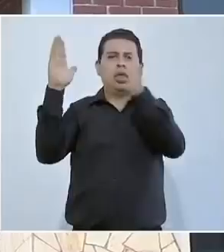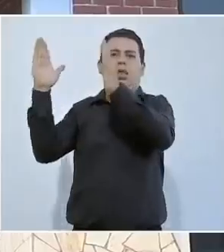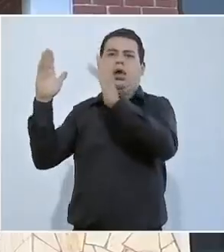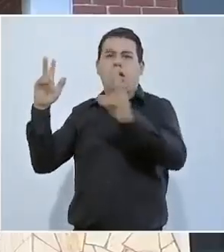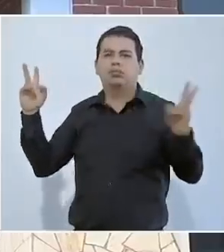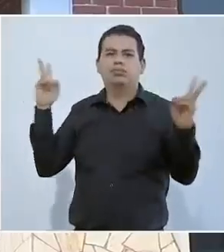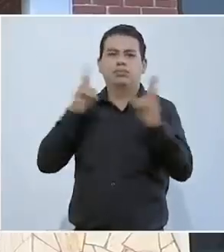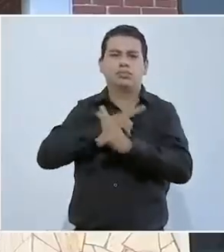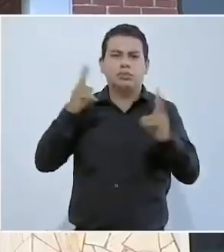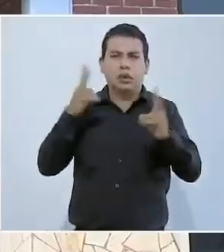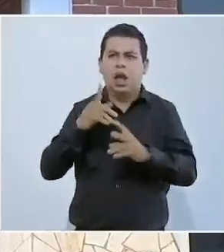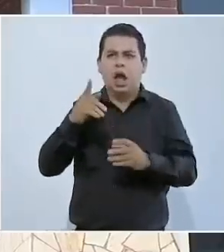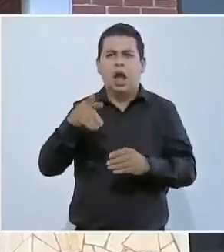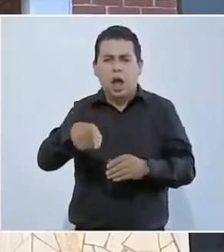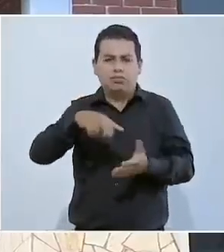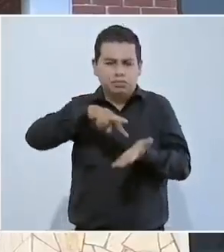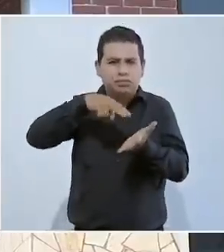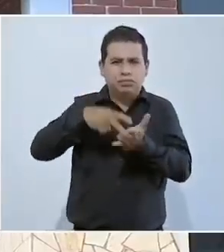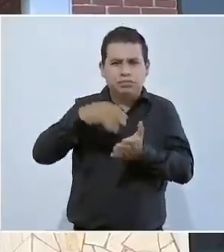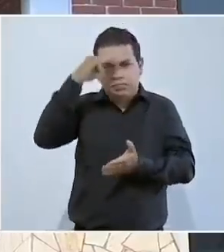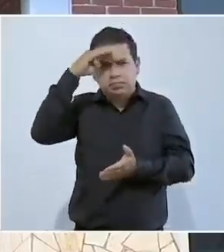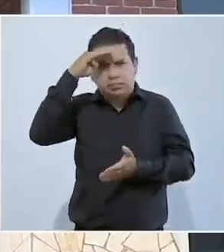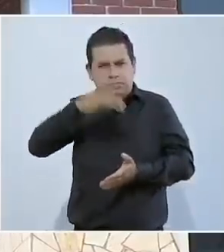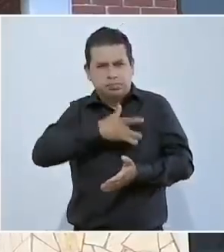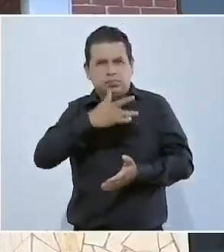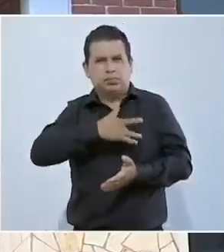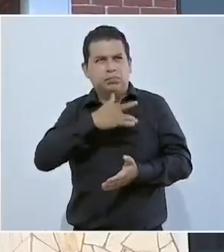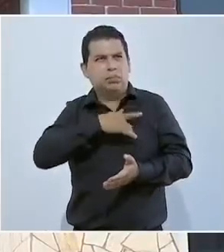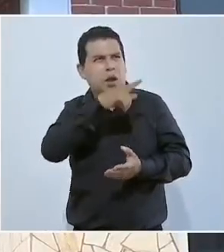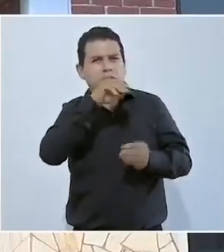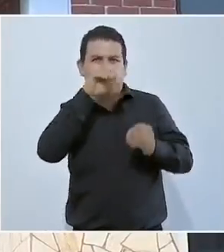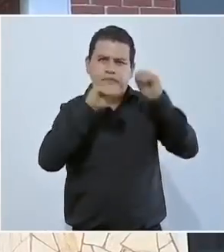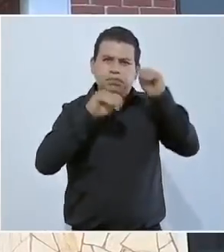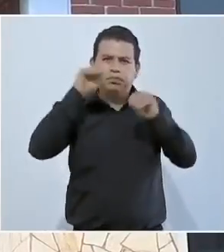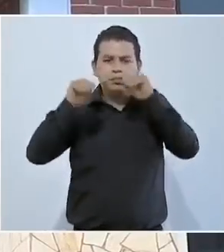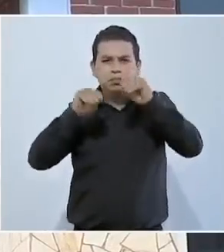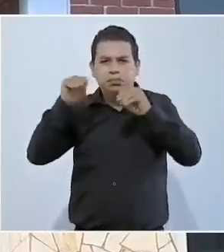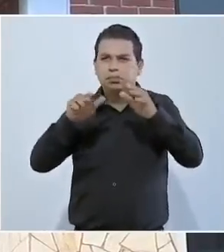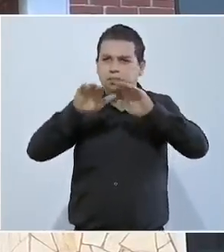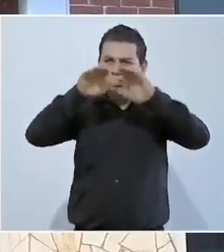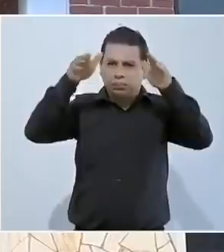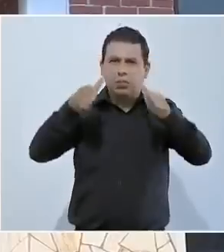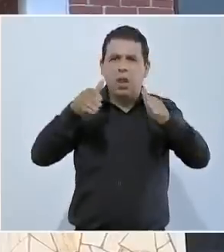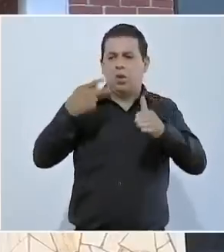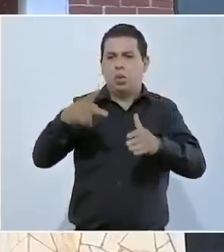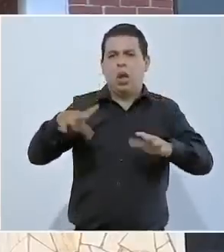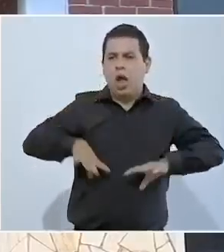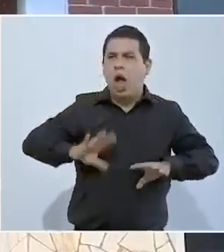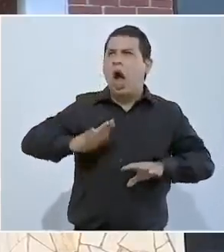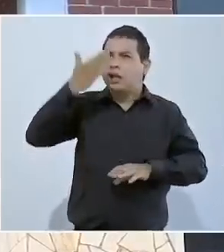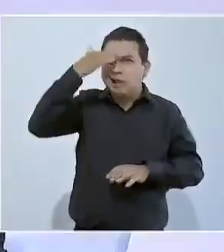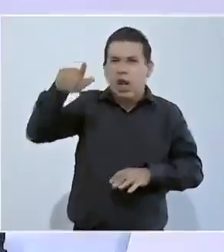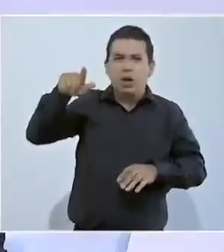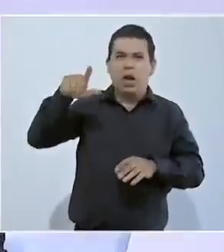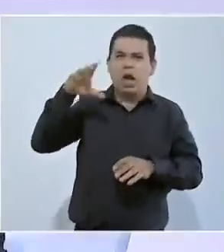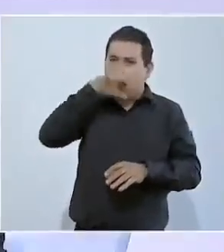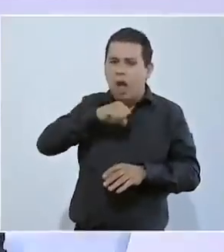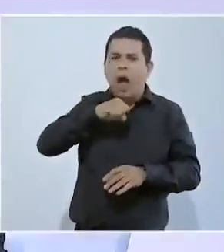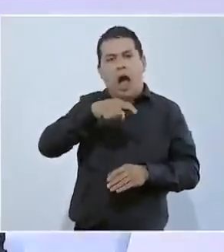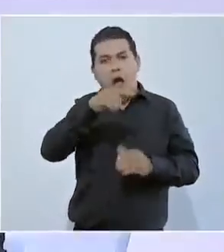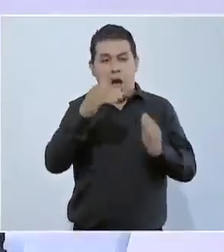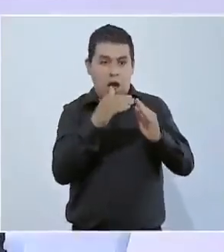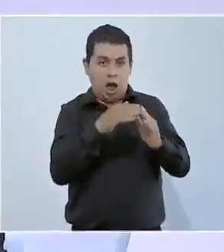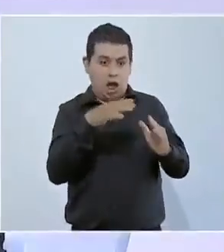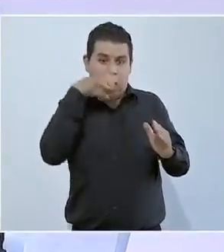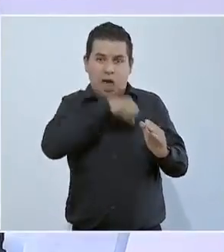constructivo apegado a la región, lo que se requiere, lo